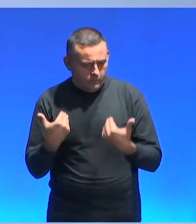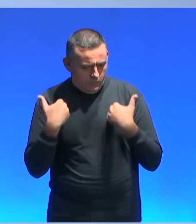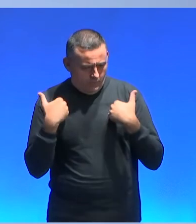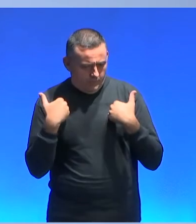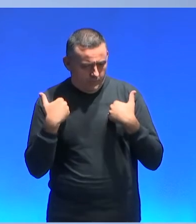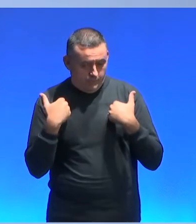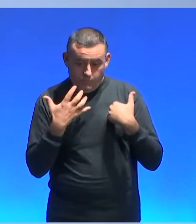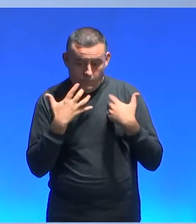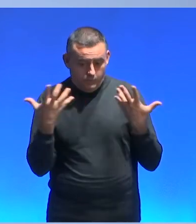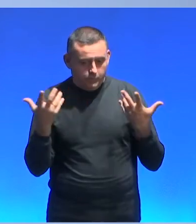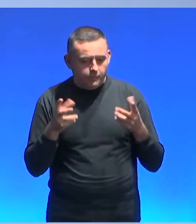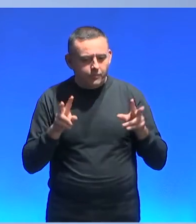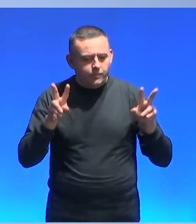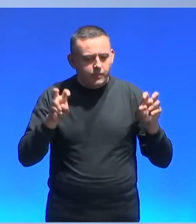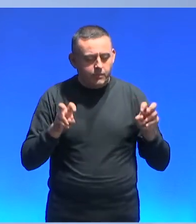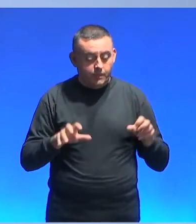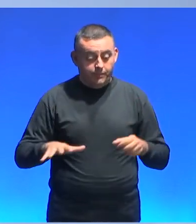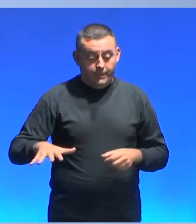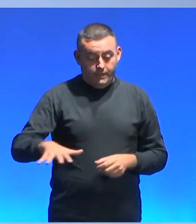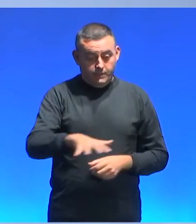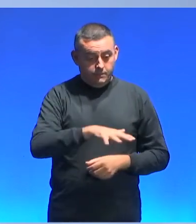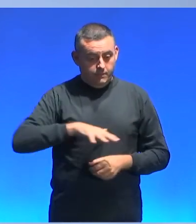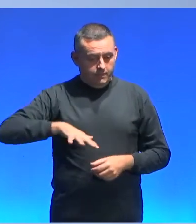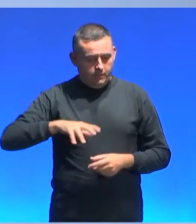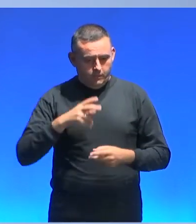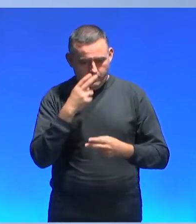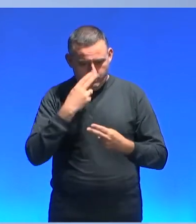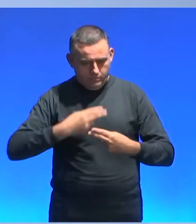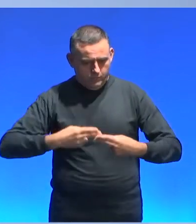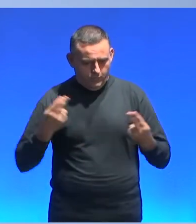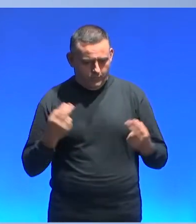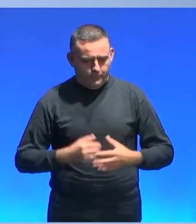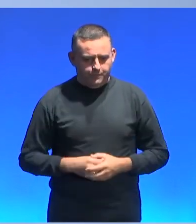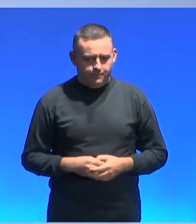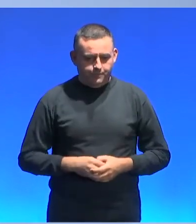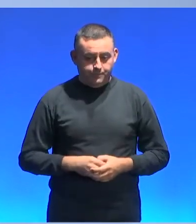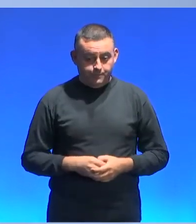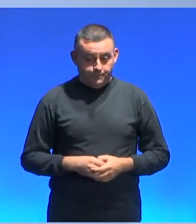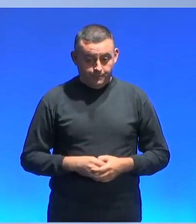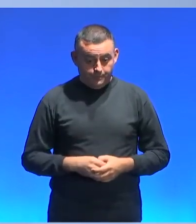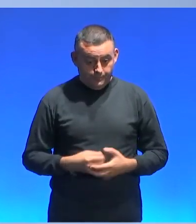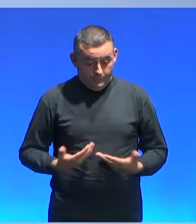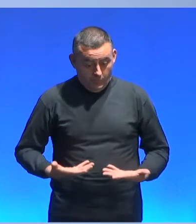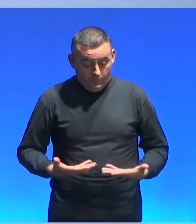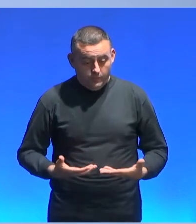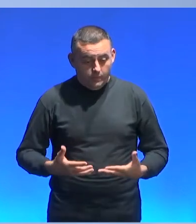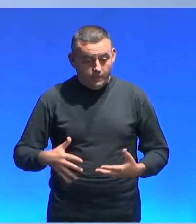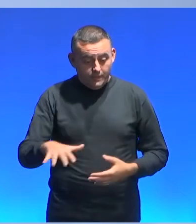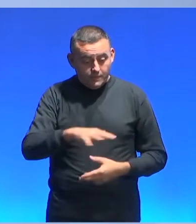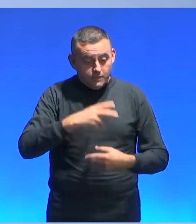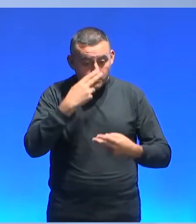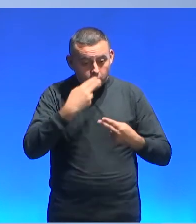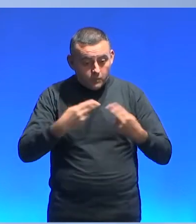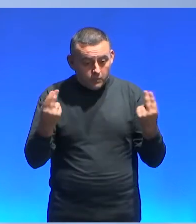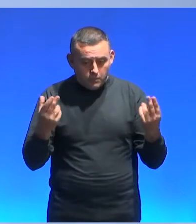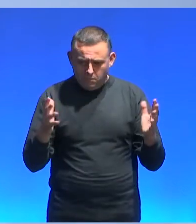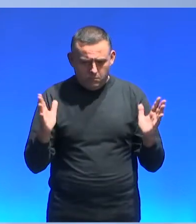espacio público. Hoy en día el espacio público no existe, ha